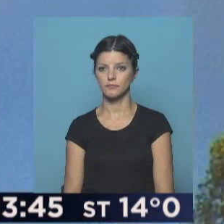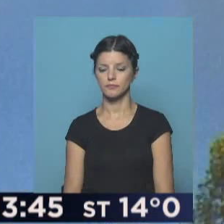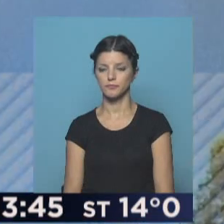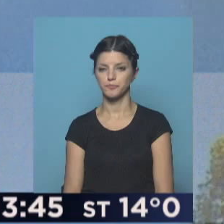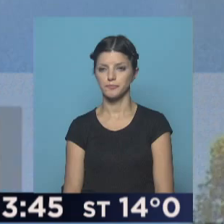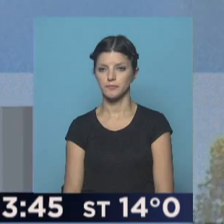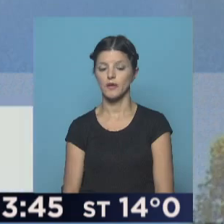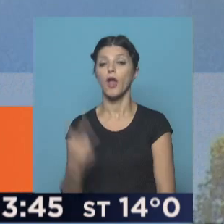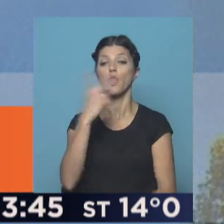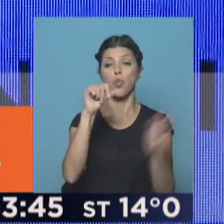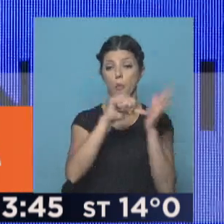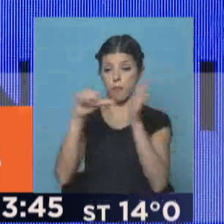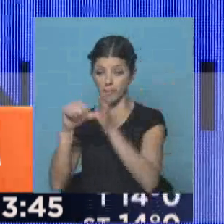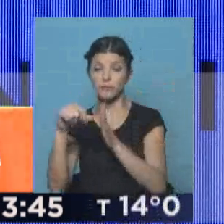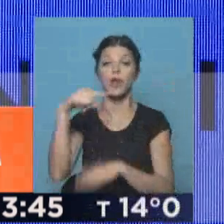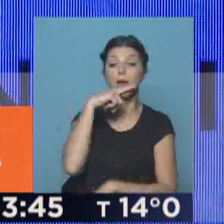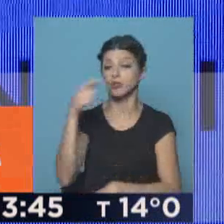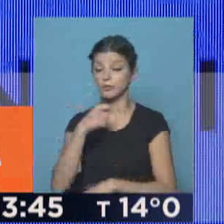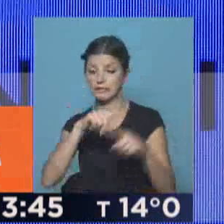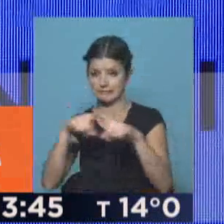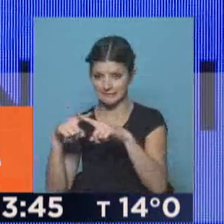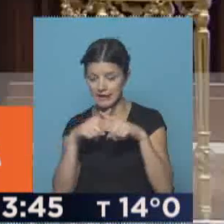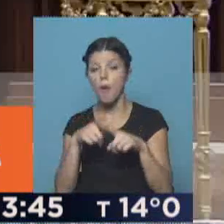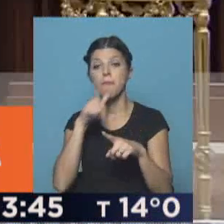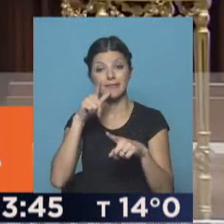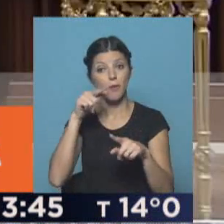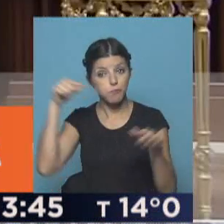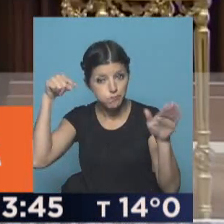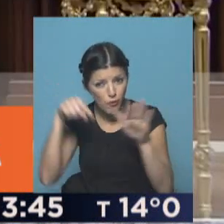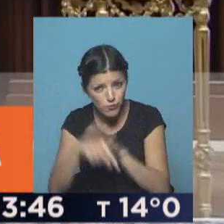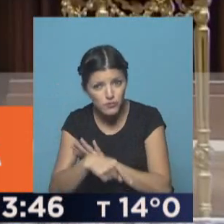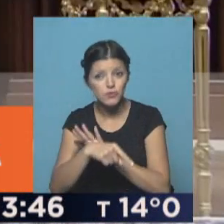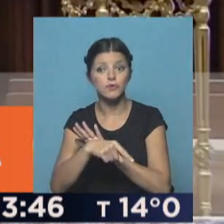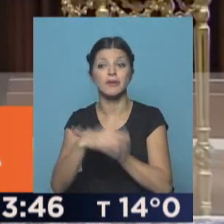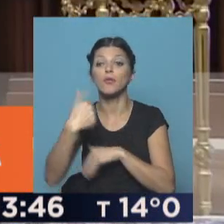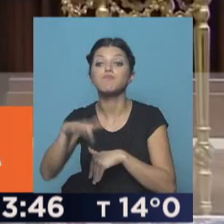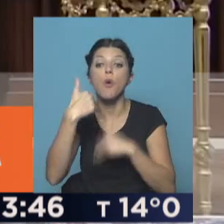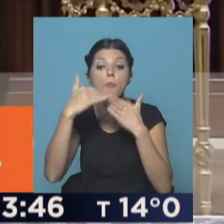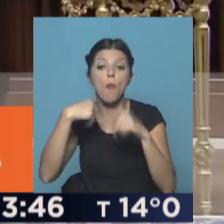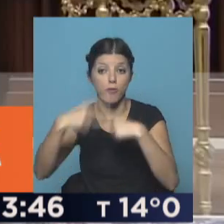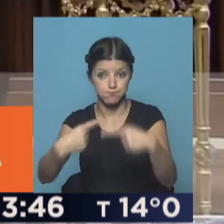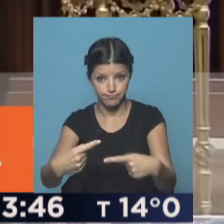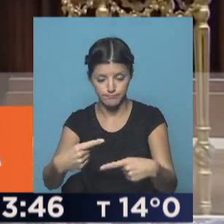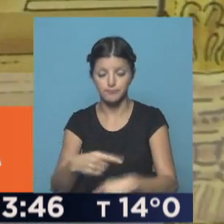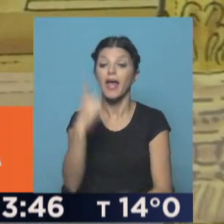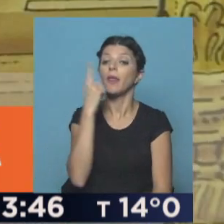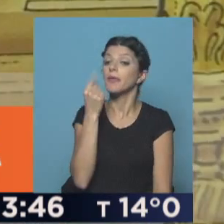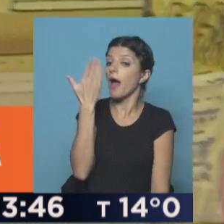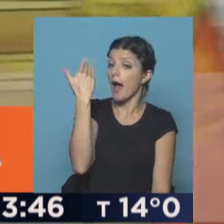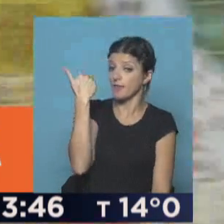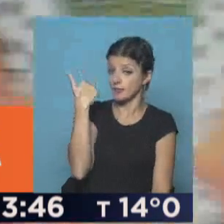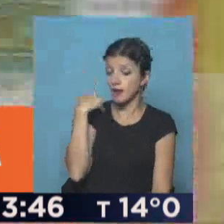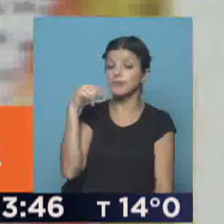La tensión diplomática entre Alemania y Turquía parece haber alcanzado una escalada de final impredecible. En los últimos días,